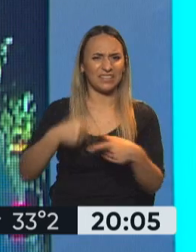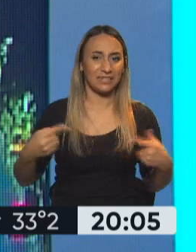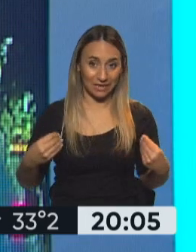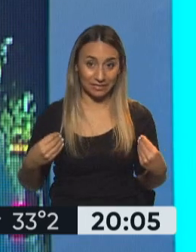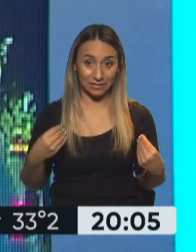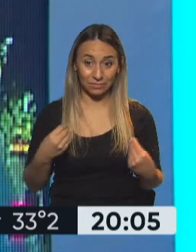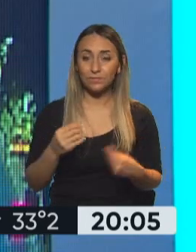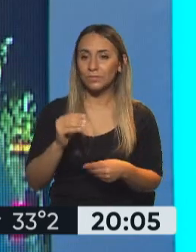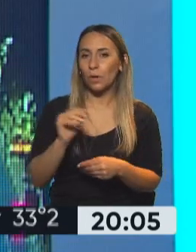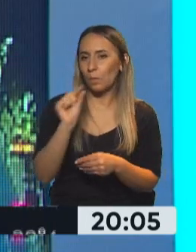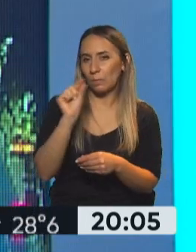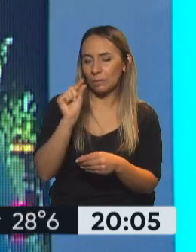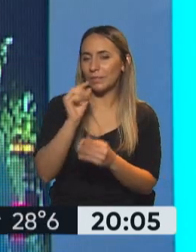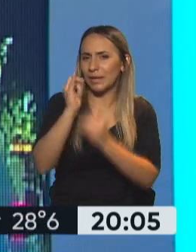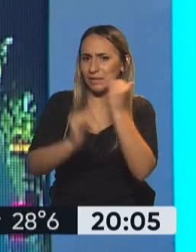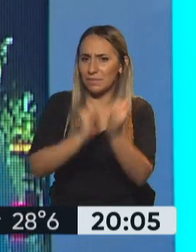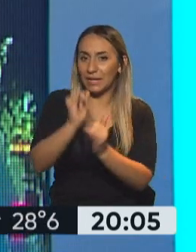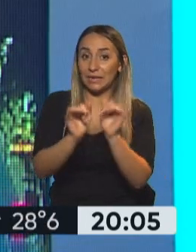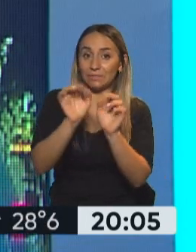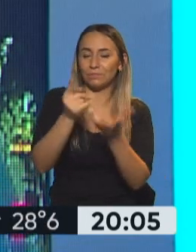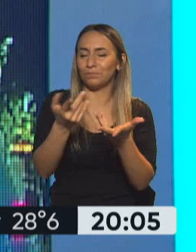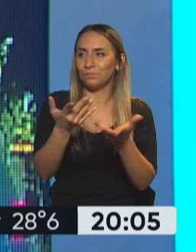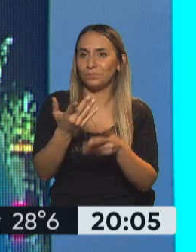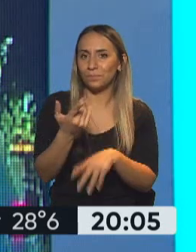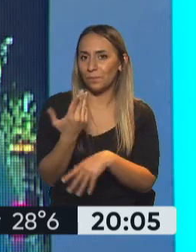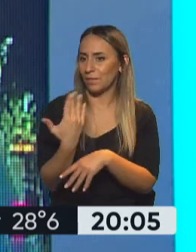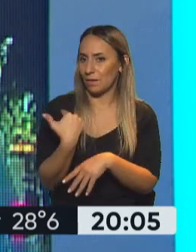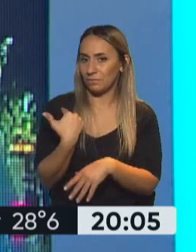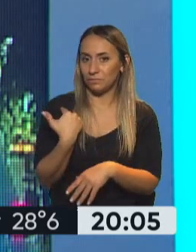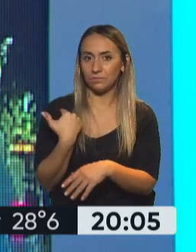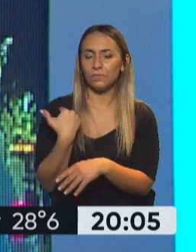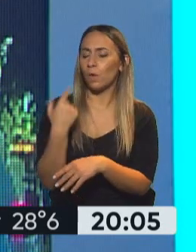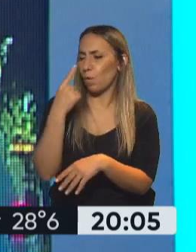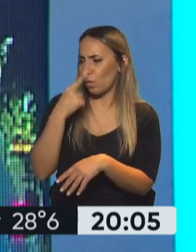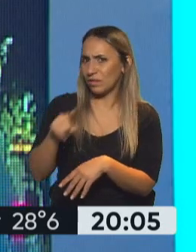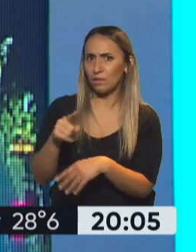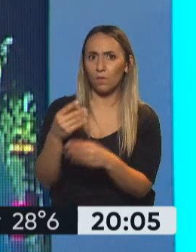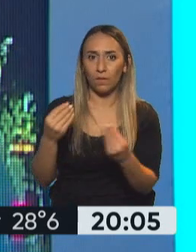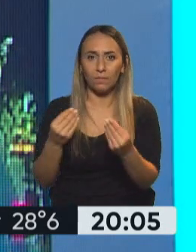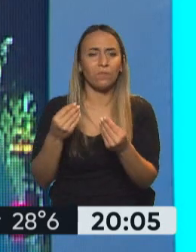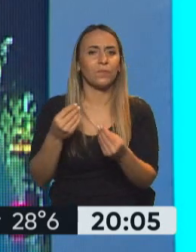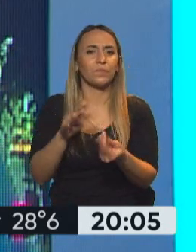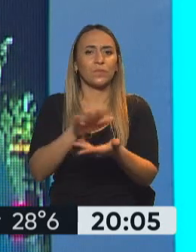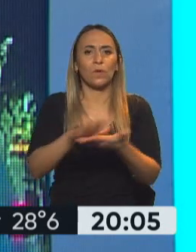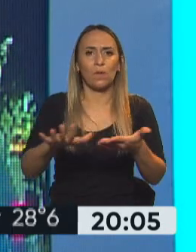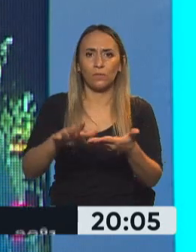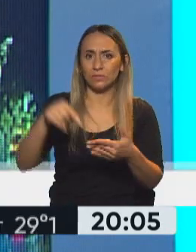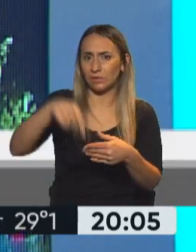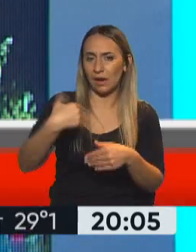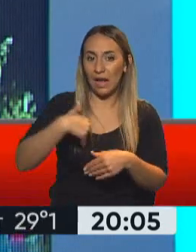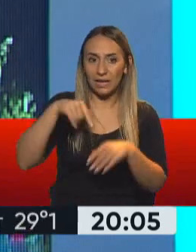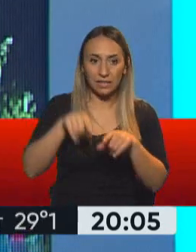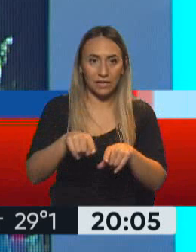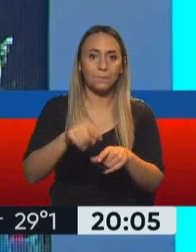para meterte en un ratito nada más en cuál ha sido el último o los últimos de ellos, estos nuevos unicornios que ha tenido Argentina,